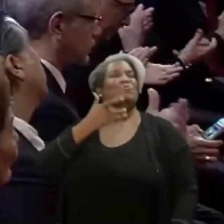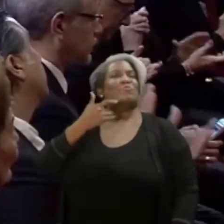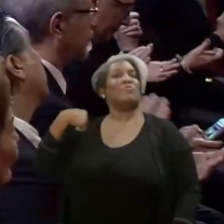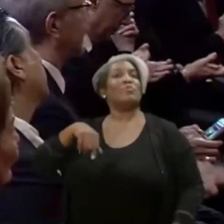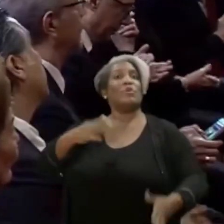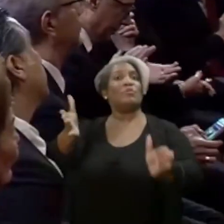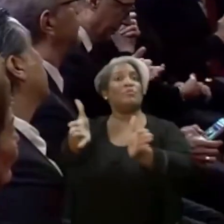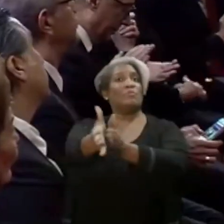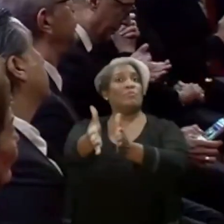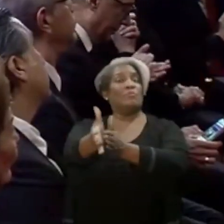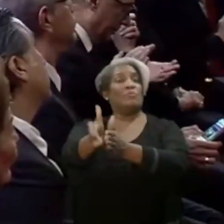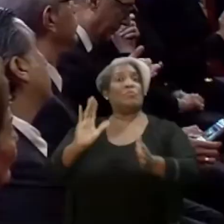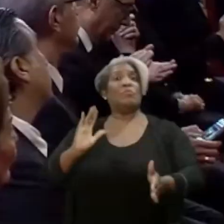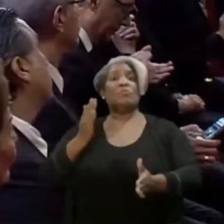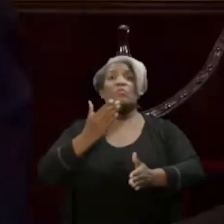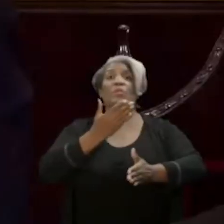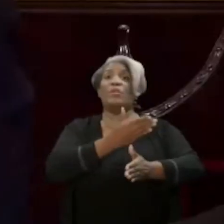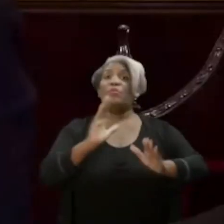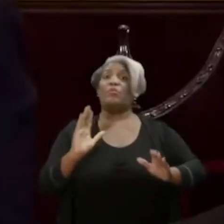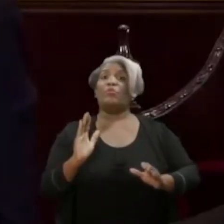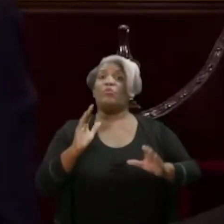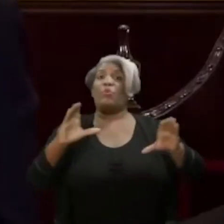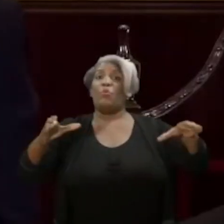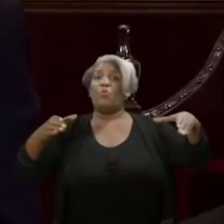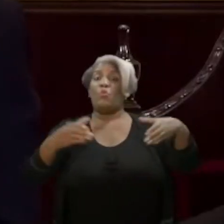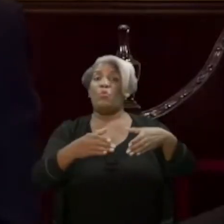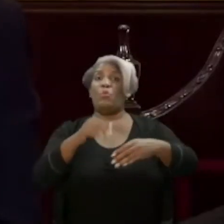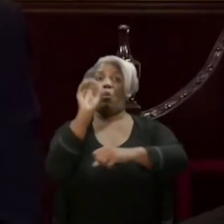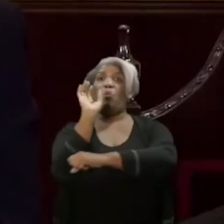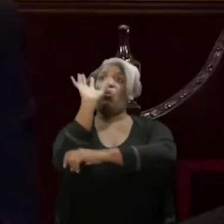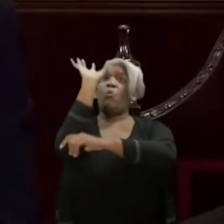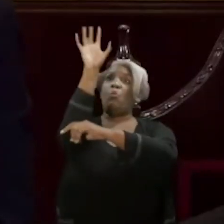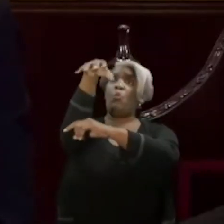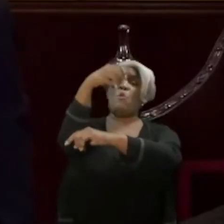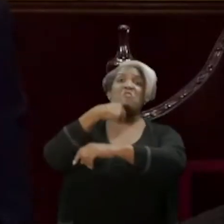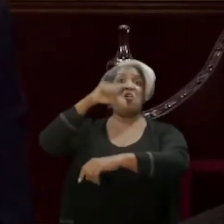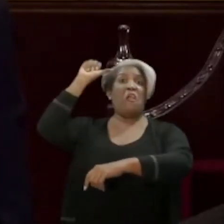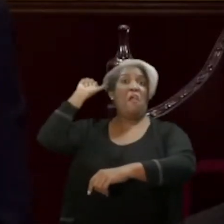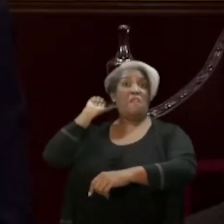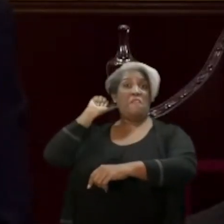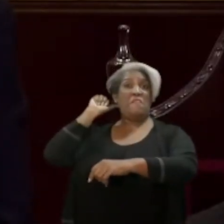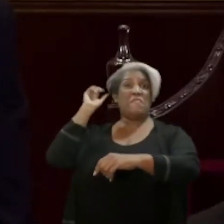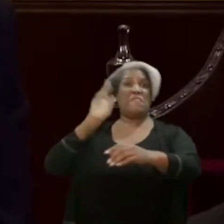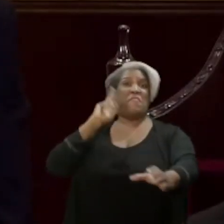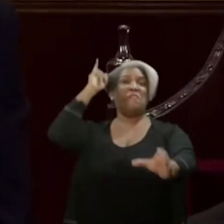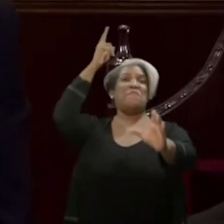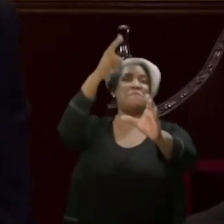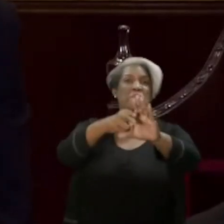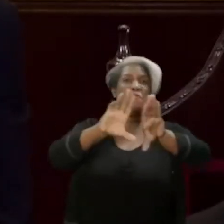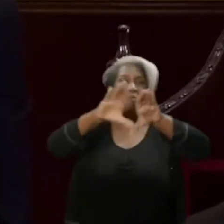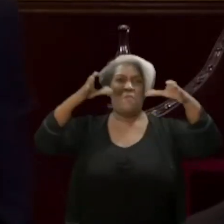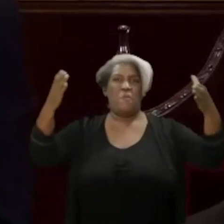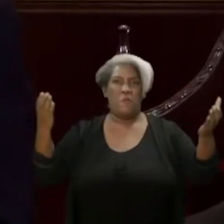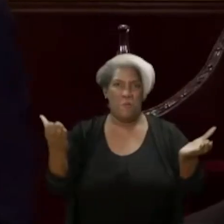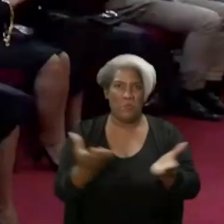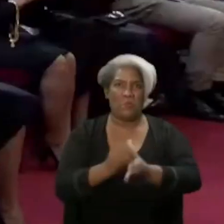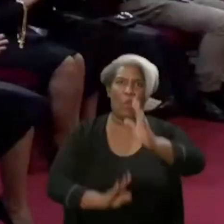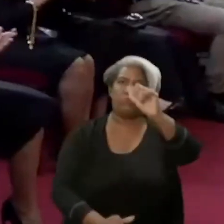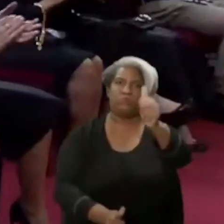a nuestra selección de básquetbol, que pasó anoche ya a la Mundial y que vamos a ganar también allá en la